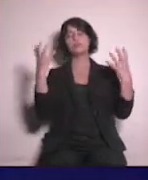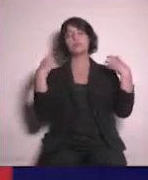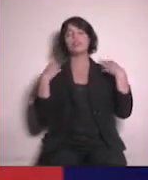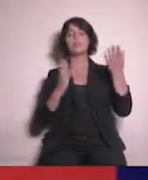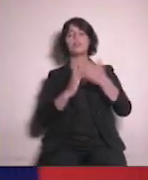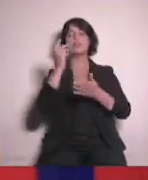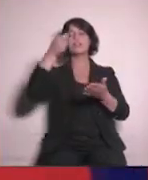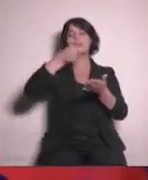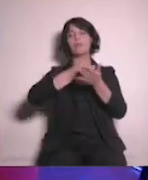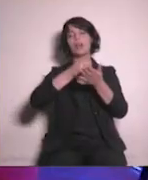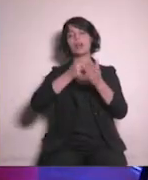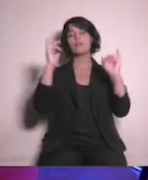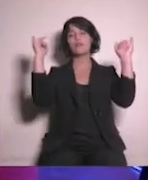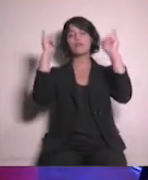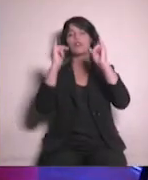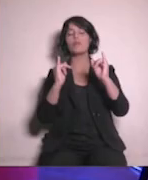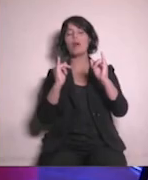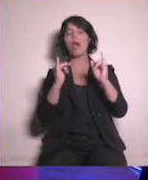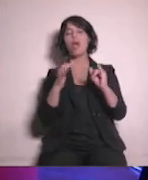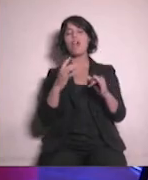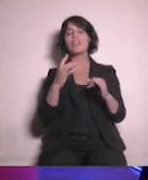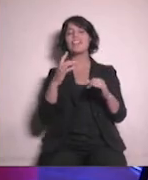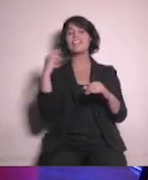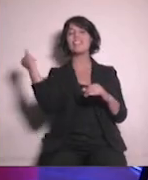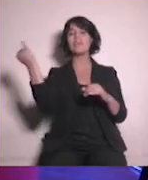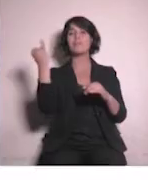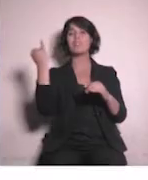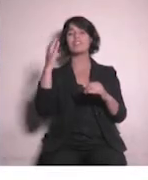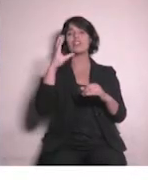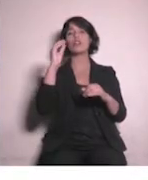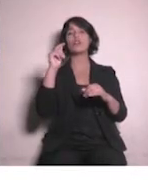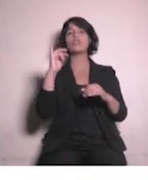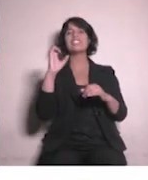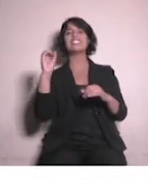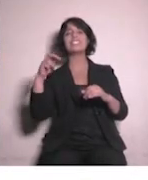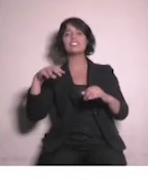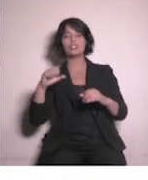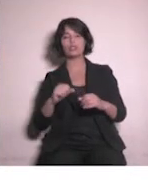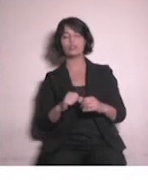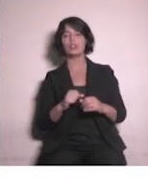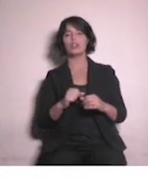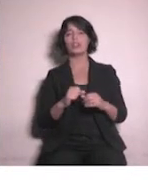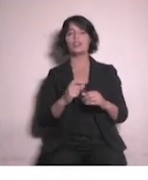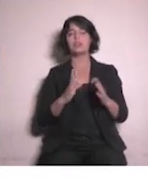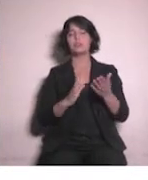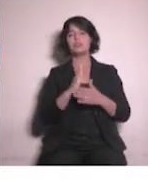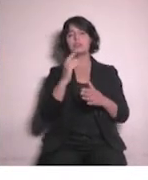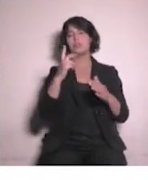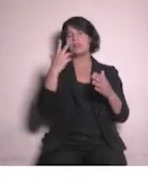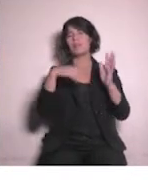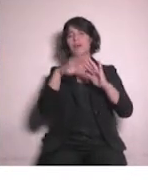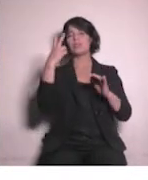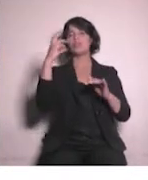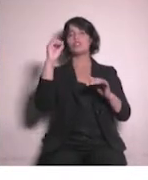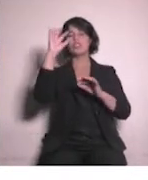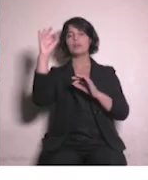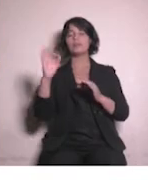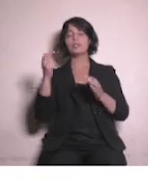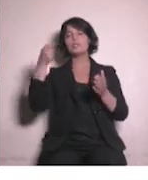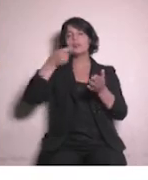como independientes también. Y a partir de los 40 años cotizan regularmente, más del 80% del